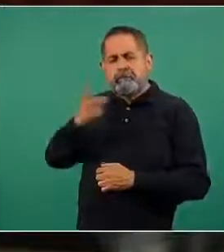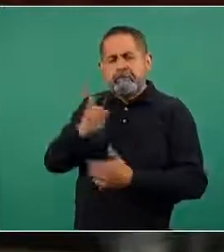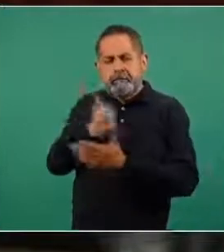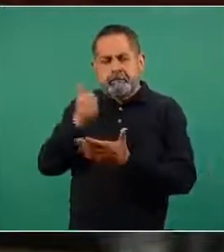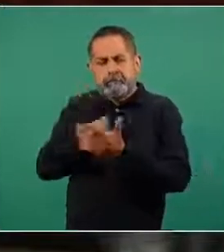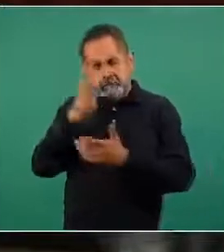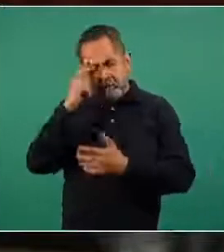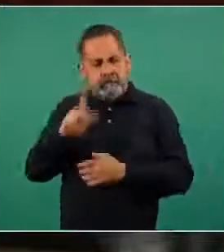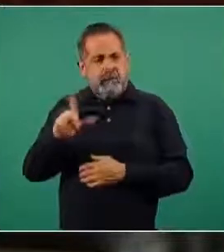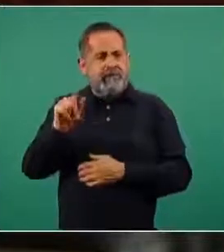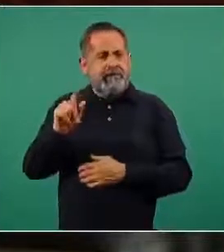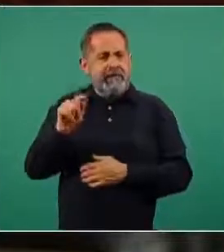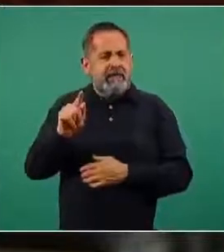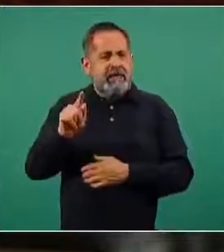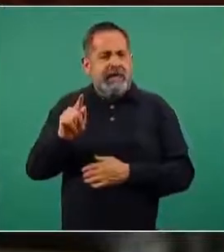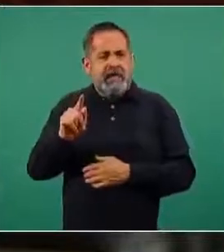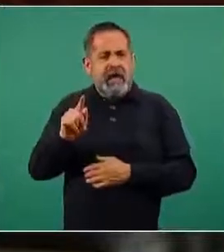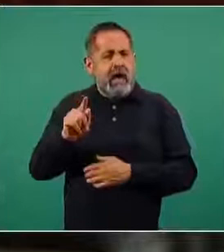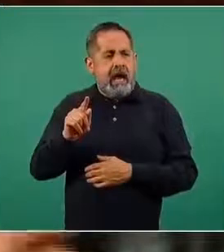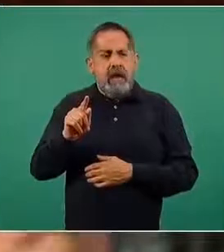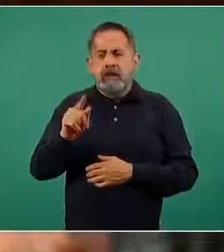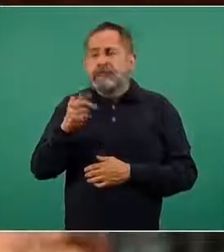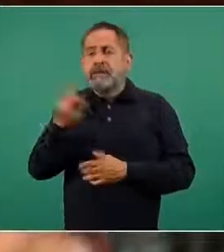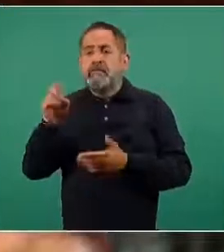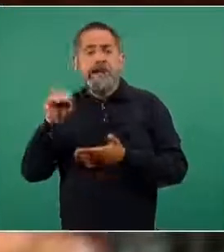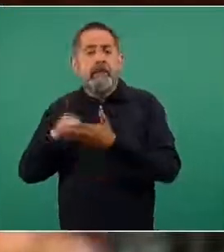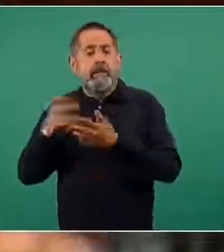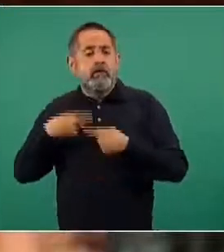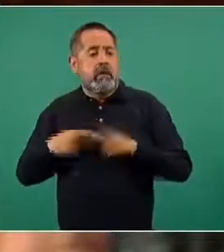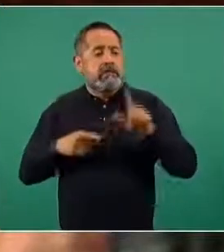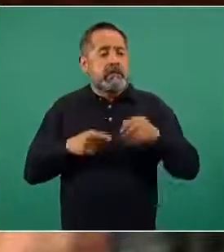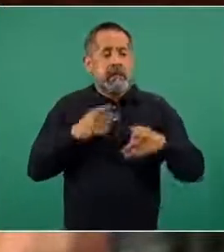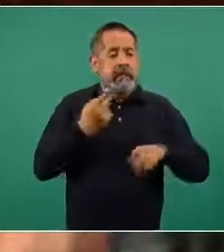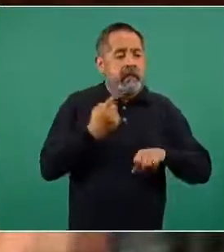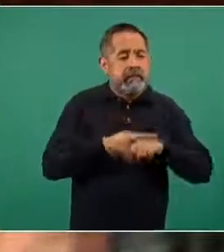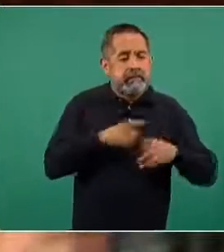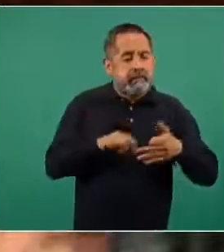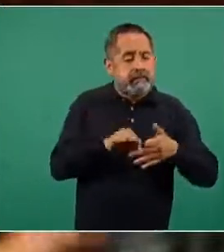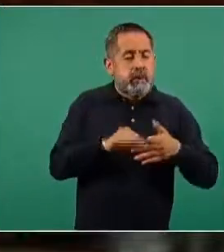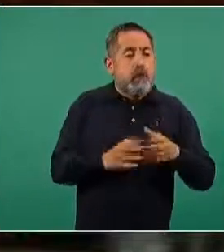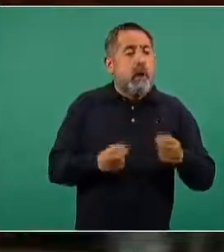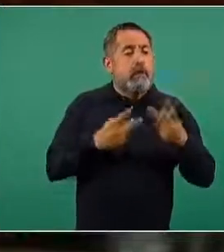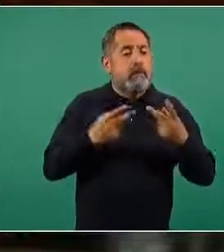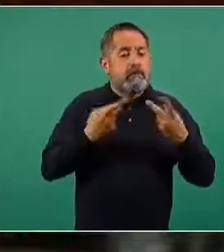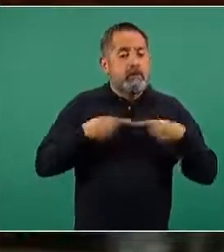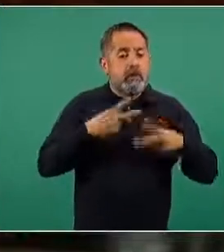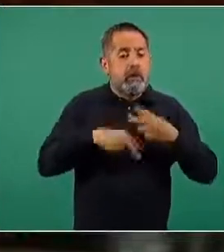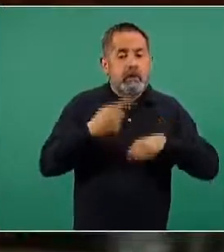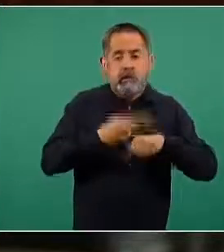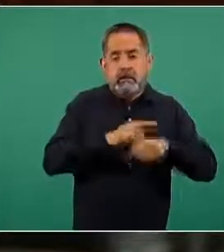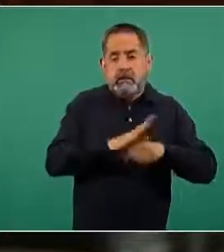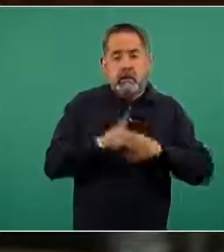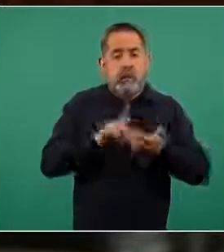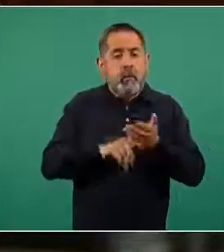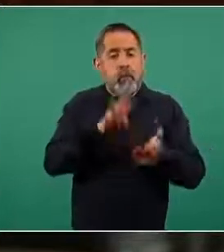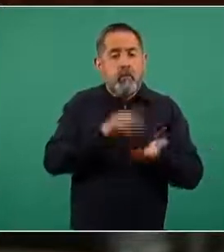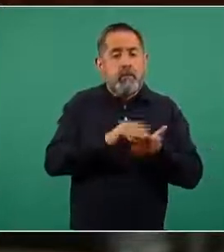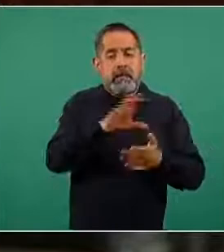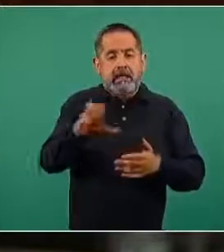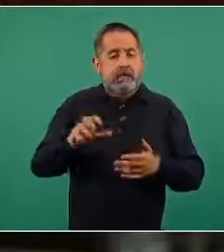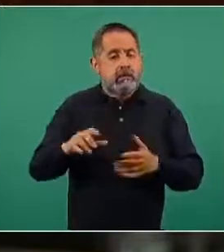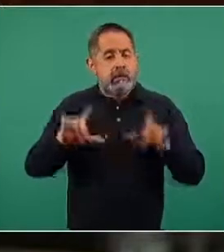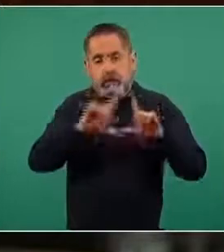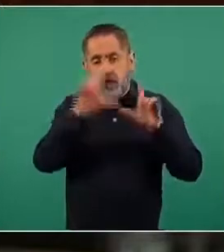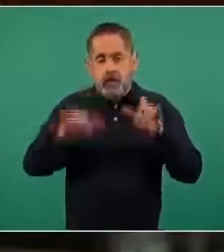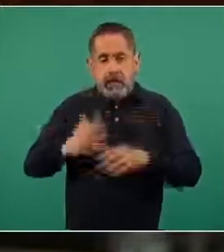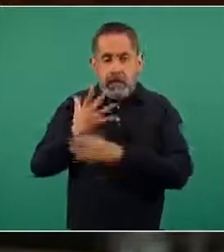México, con más de 70 casos por 100,000 habitantes, y el número promedio de casos nuevos diarios oscila alrededor de 4,500 a nivel nacional.